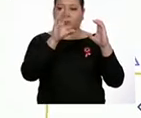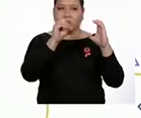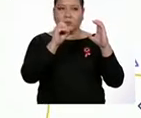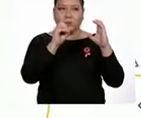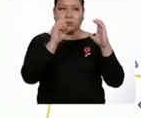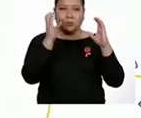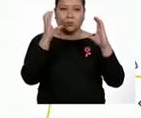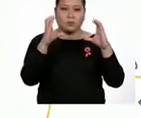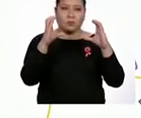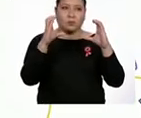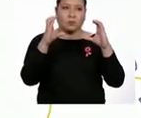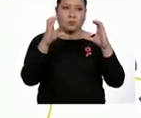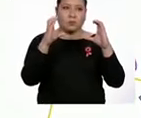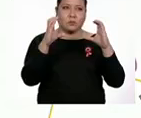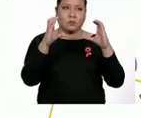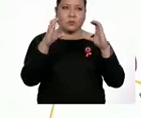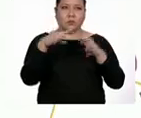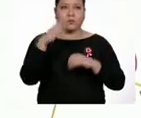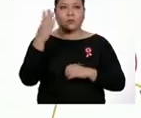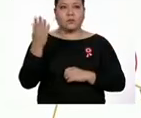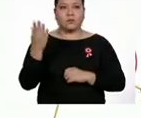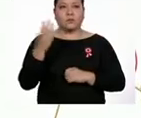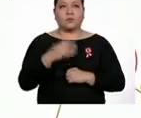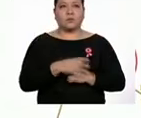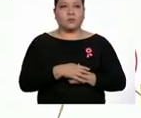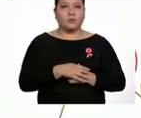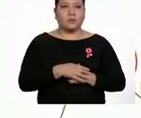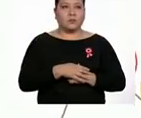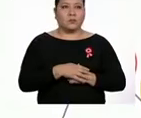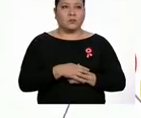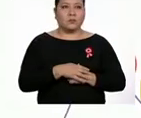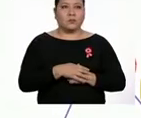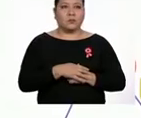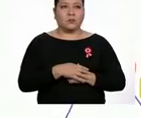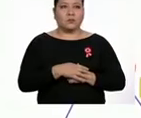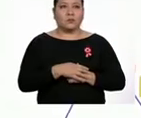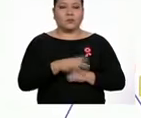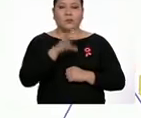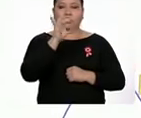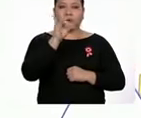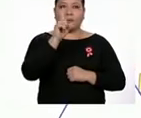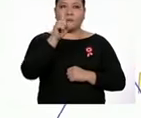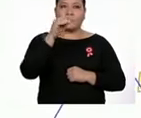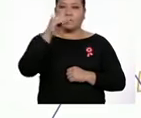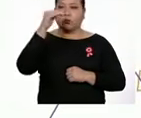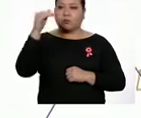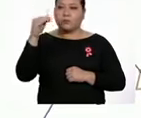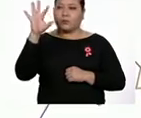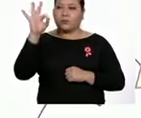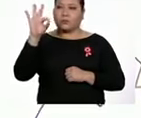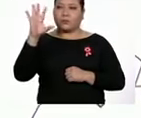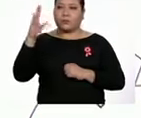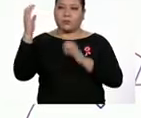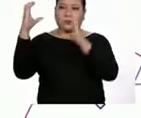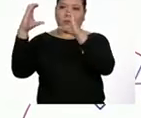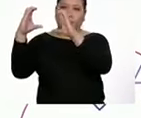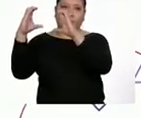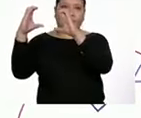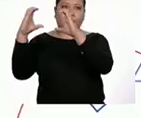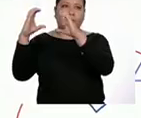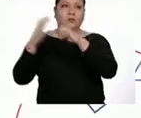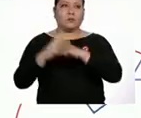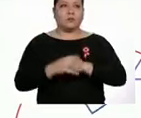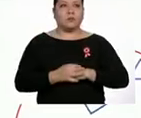es el extremo opuesto, mientras que la presión diastólica va desde 81 hasta 95. En